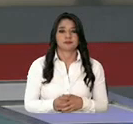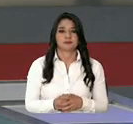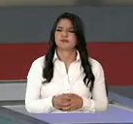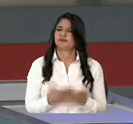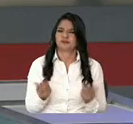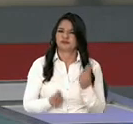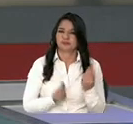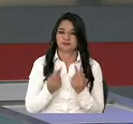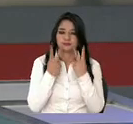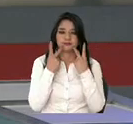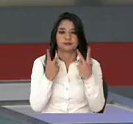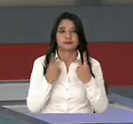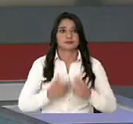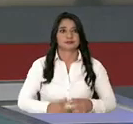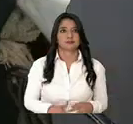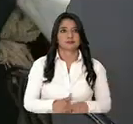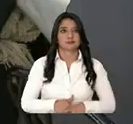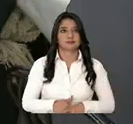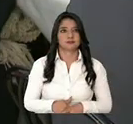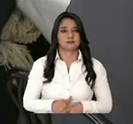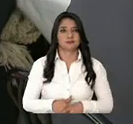qué se trata? A continuación.